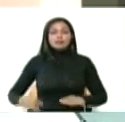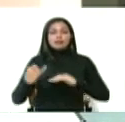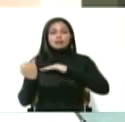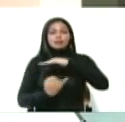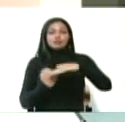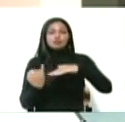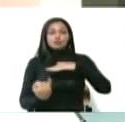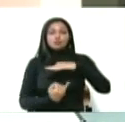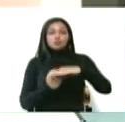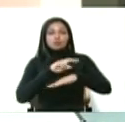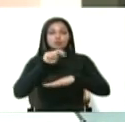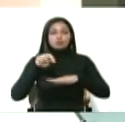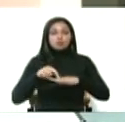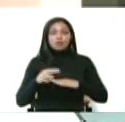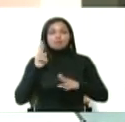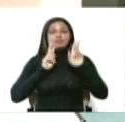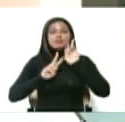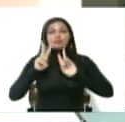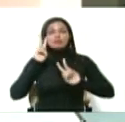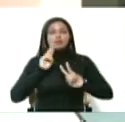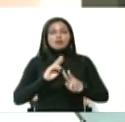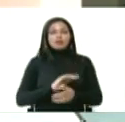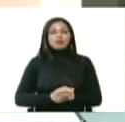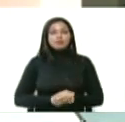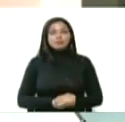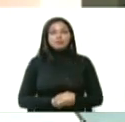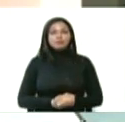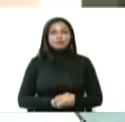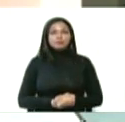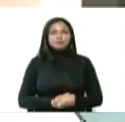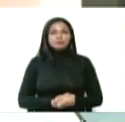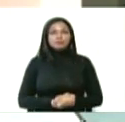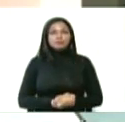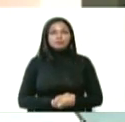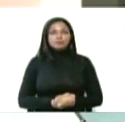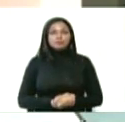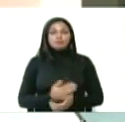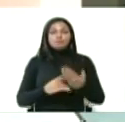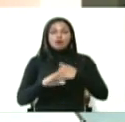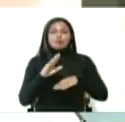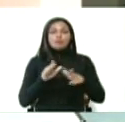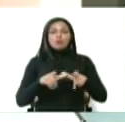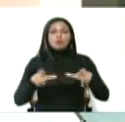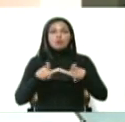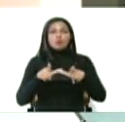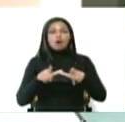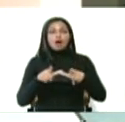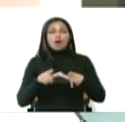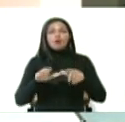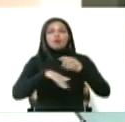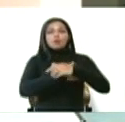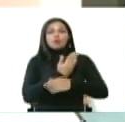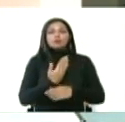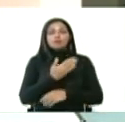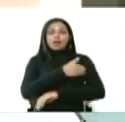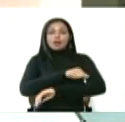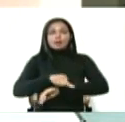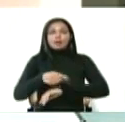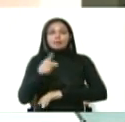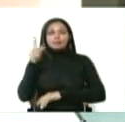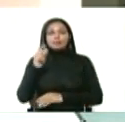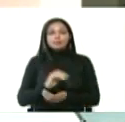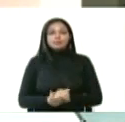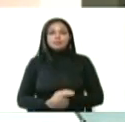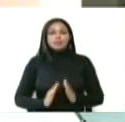Instituto Nacional de Higiene, doctor Rafael Rangel. Vámonos hasta el sector de la ciudad universitaria de Caracas, allá en la parroquia